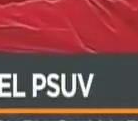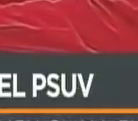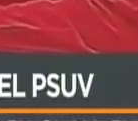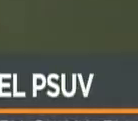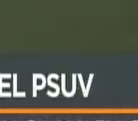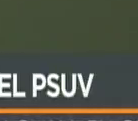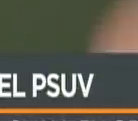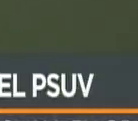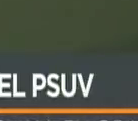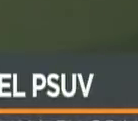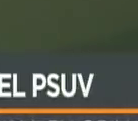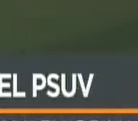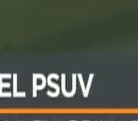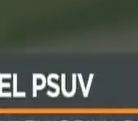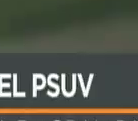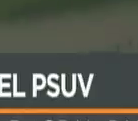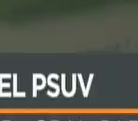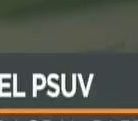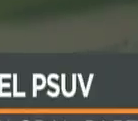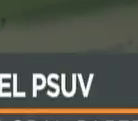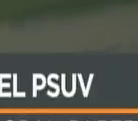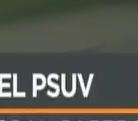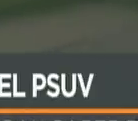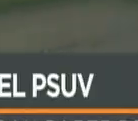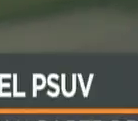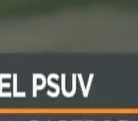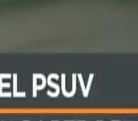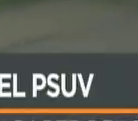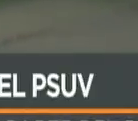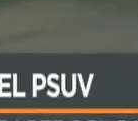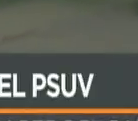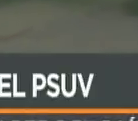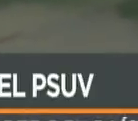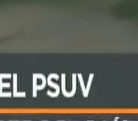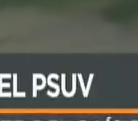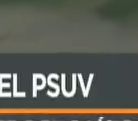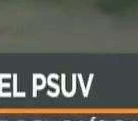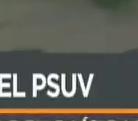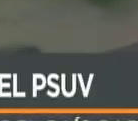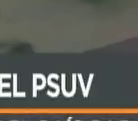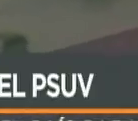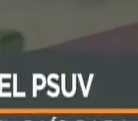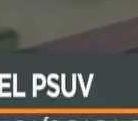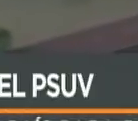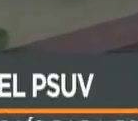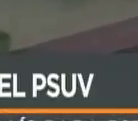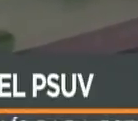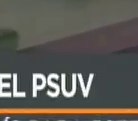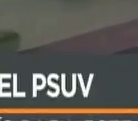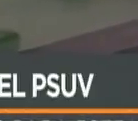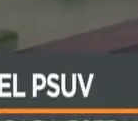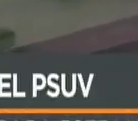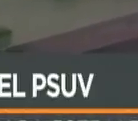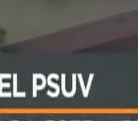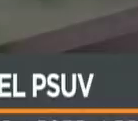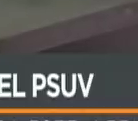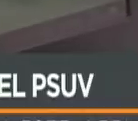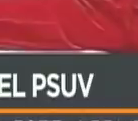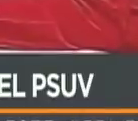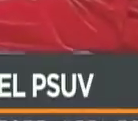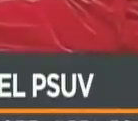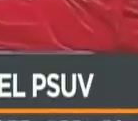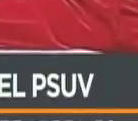Importante destacar lo que ocurre en la Plaza Bolívar, rodeado del pueblo venezolano, de la militancia que se ha acercado a los 800 puntos